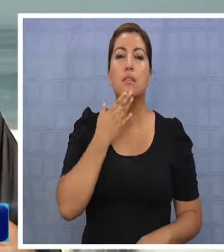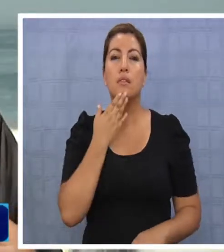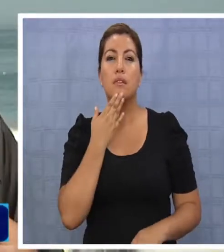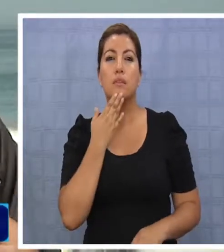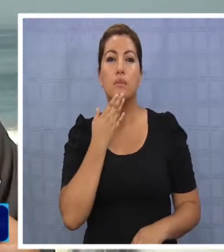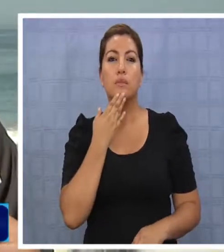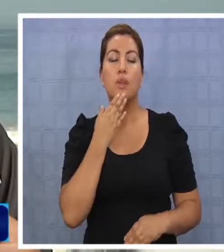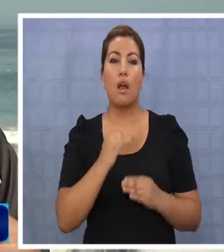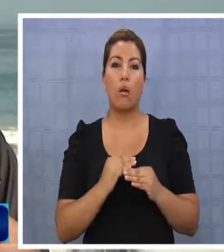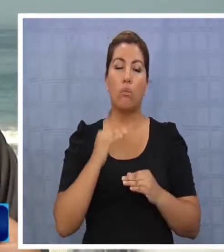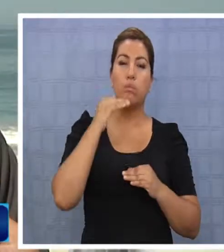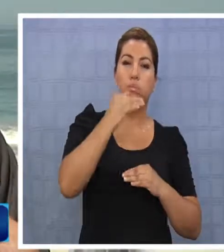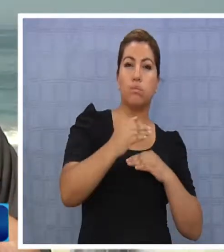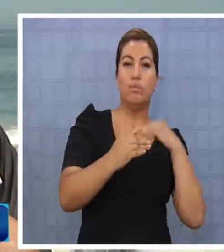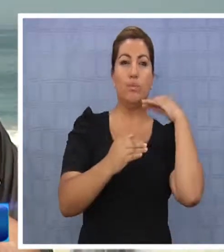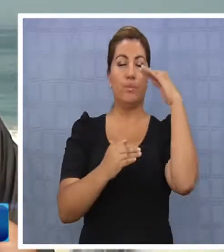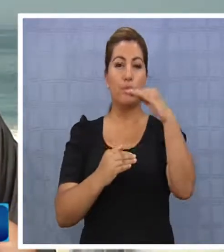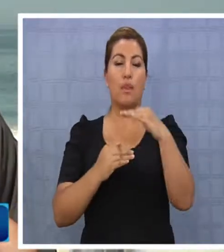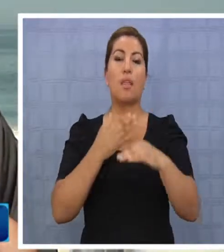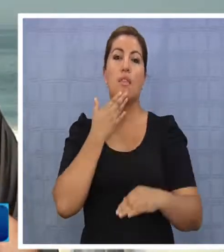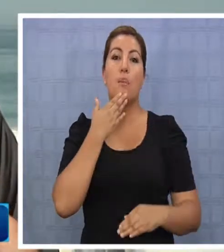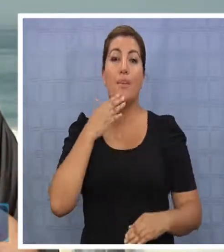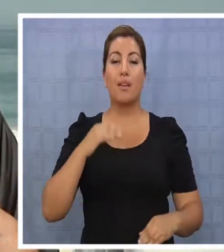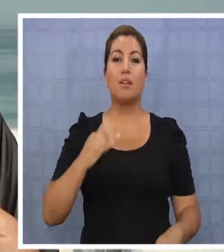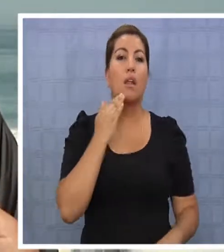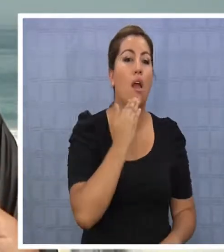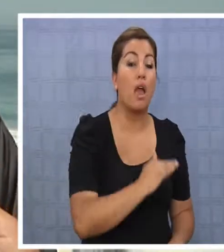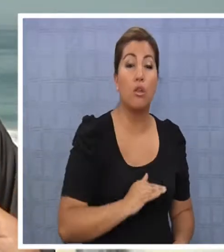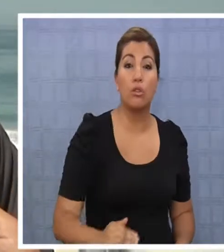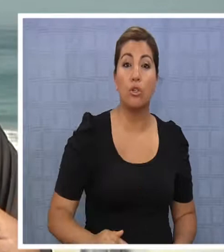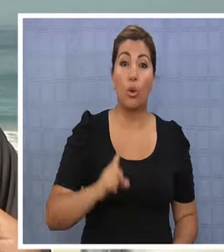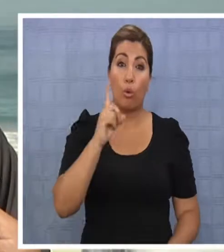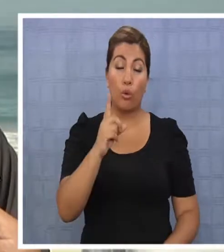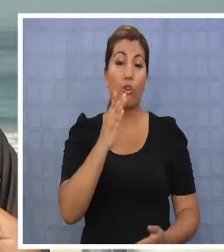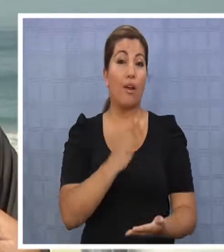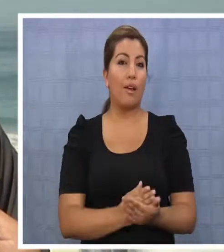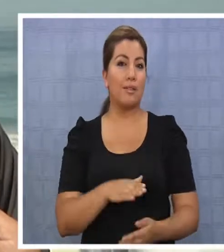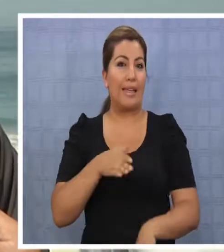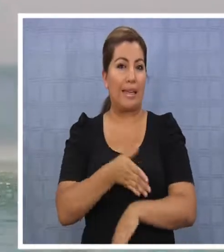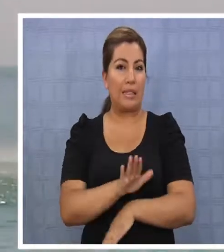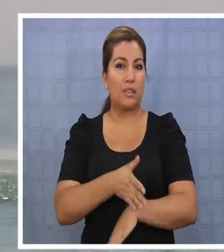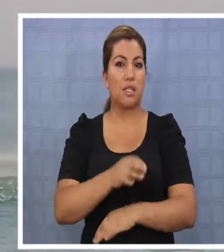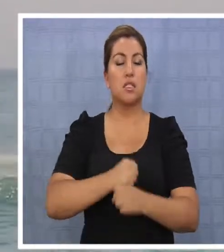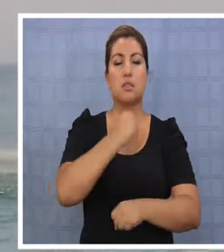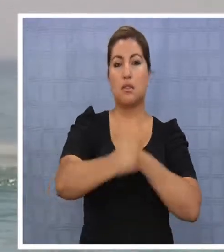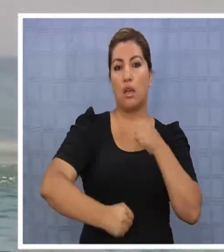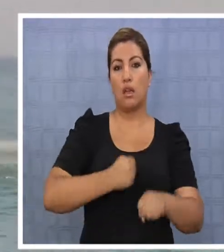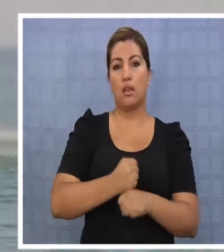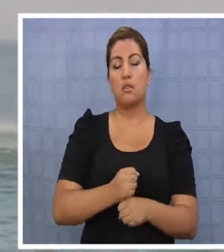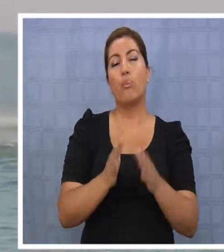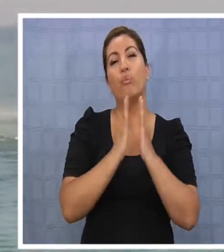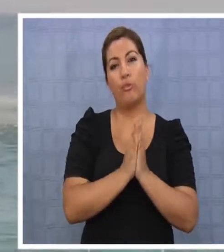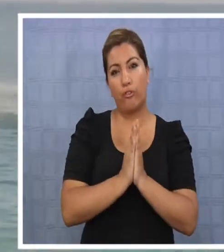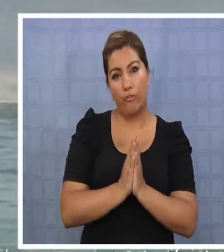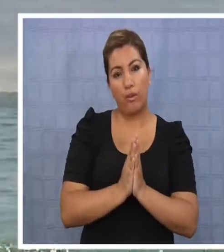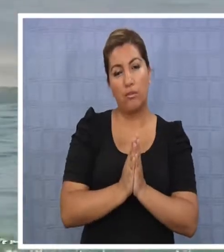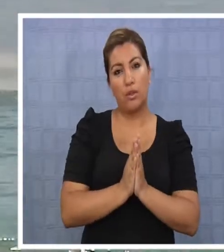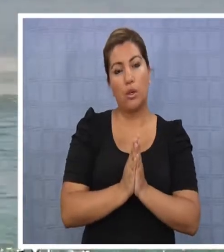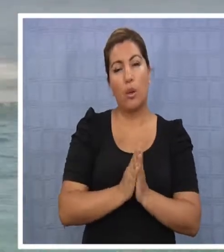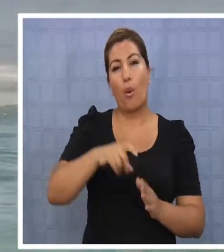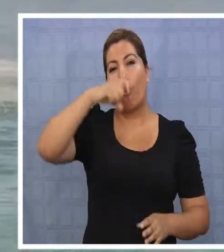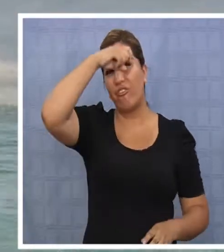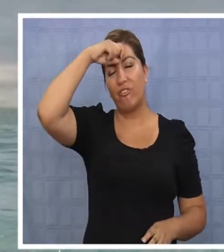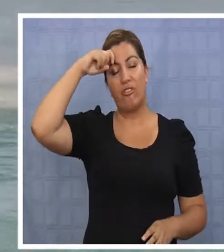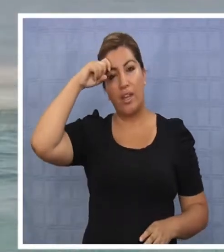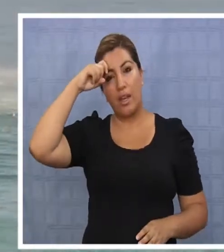epidemiológicamente esto está aumentando en los niños o menores entre 1 y 15 años. Por lo tanto el llamado es a tener un